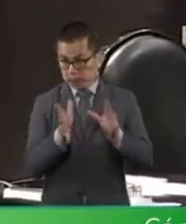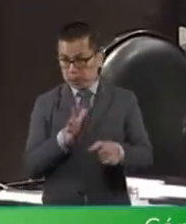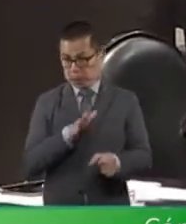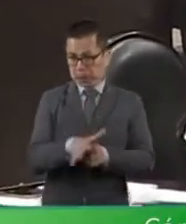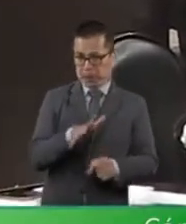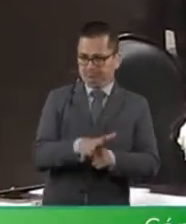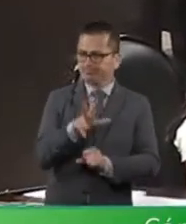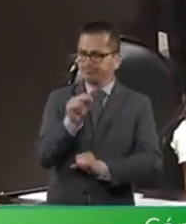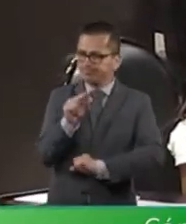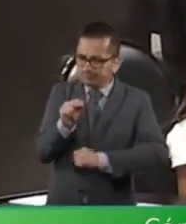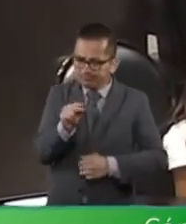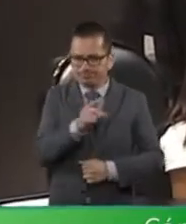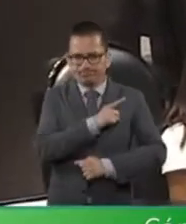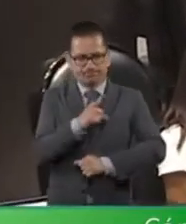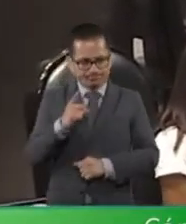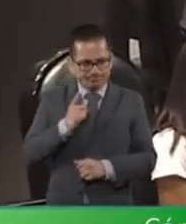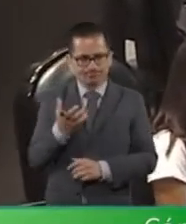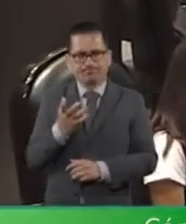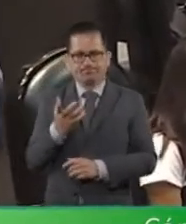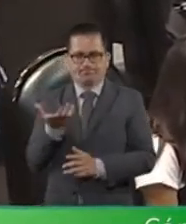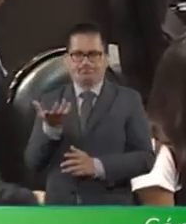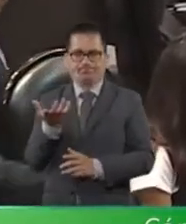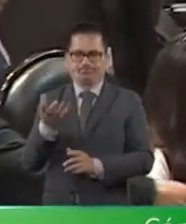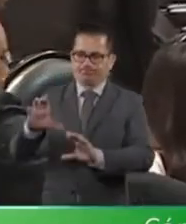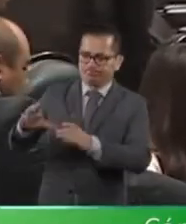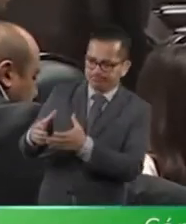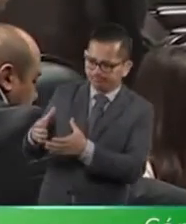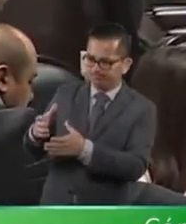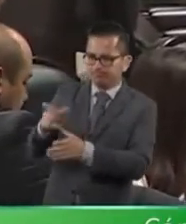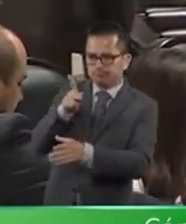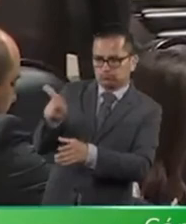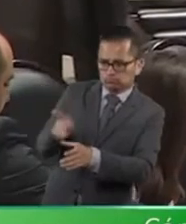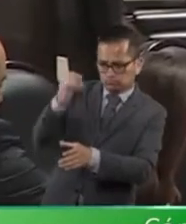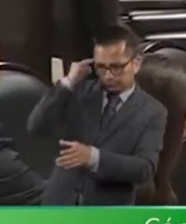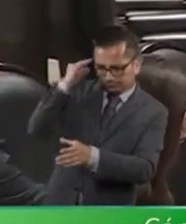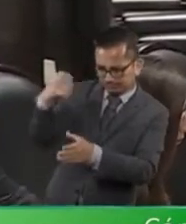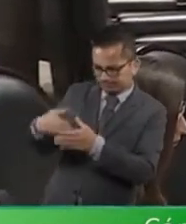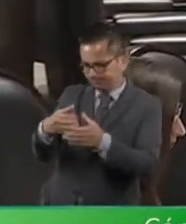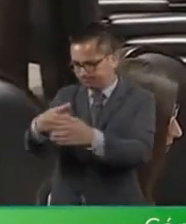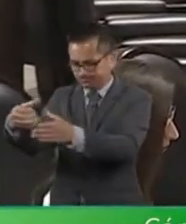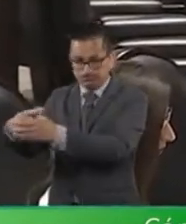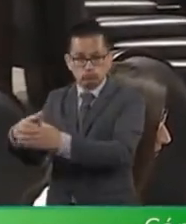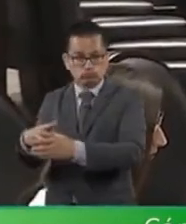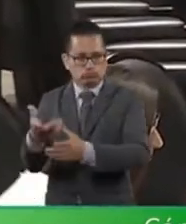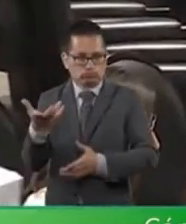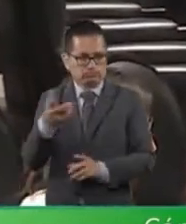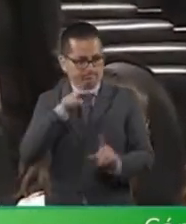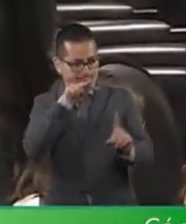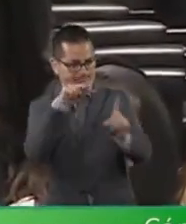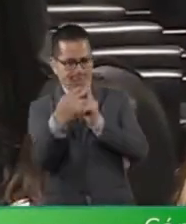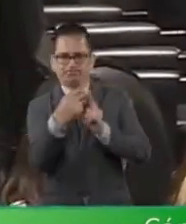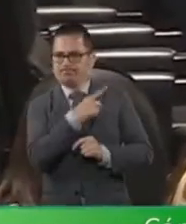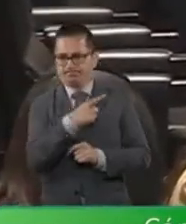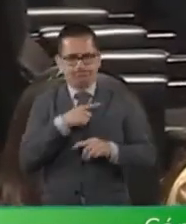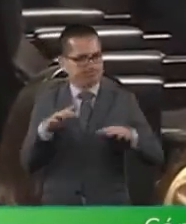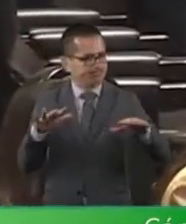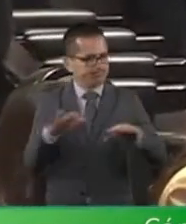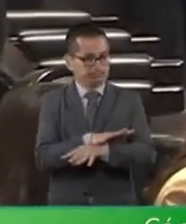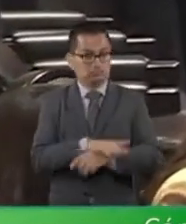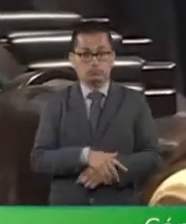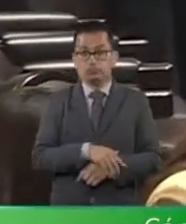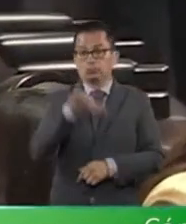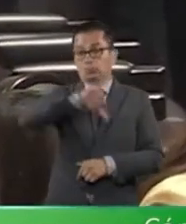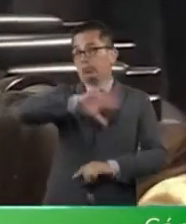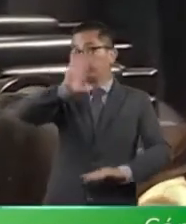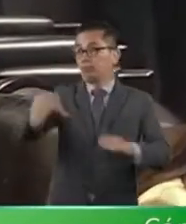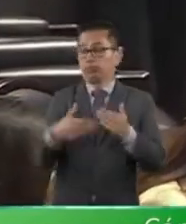de nuestros pueblos indígenas, de nuestros grupos indígenas y nuestros pueblos originarios. De la noche a la mañana no vamos a cambiar esa